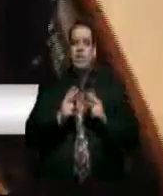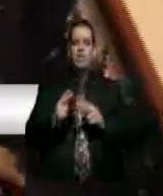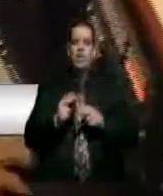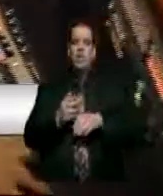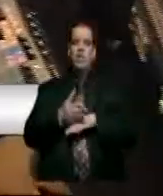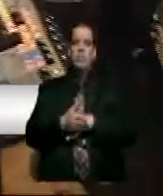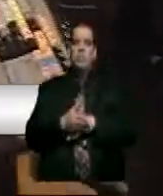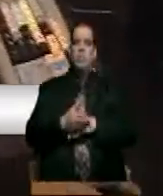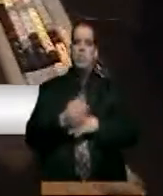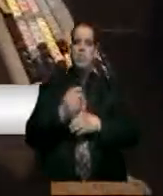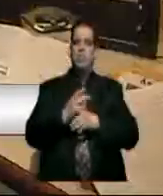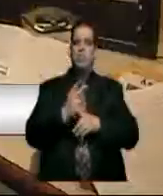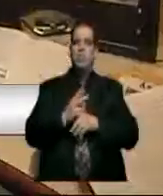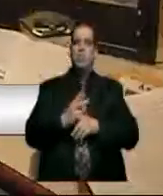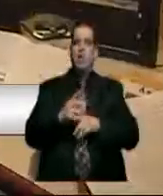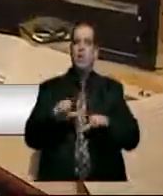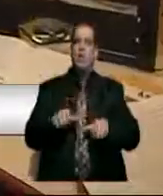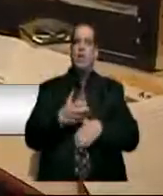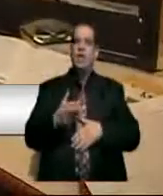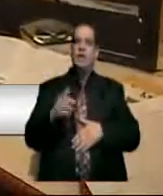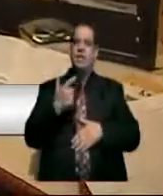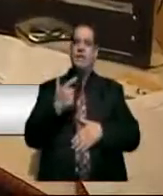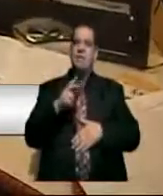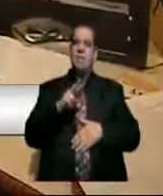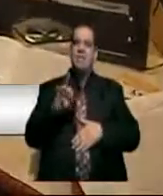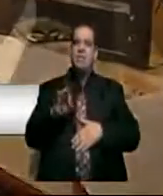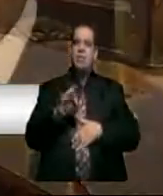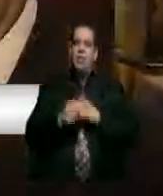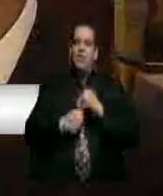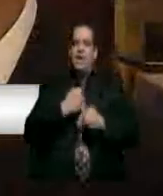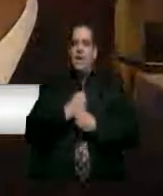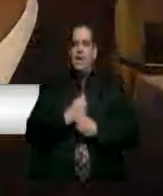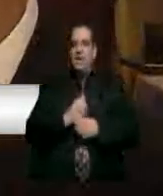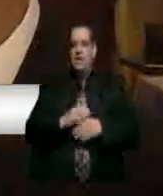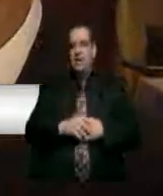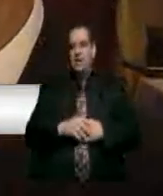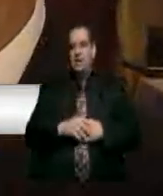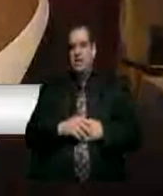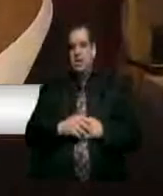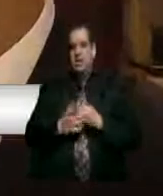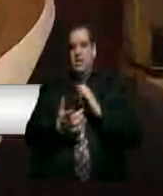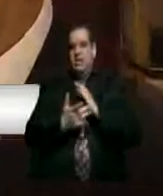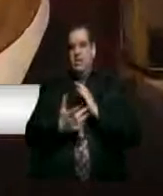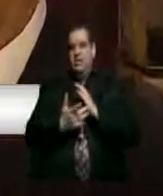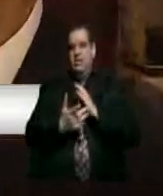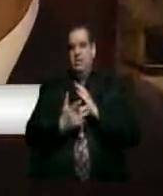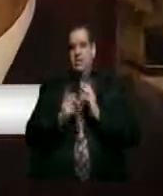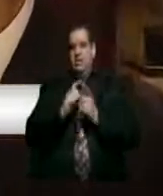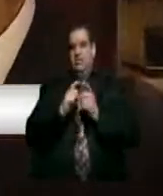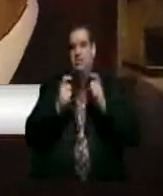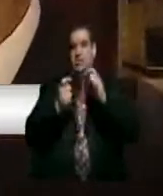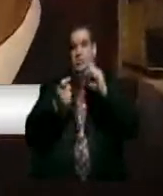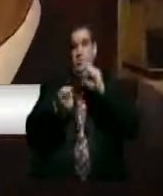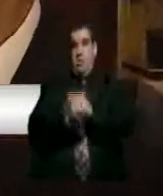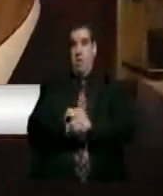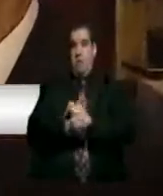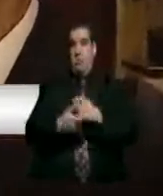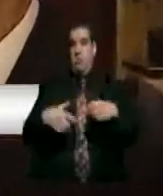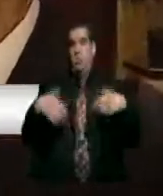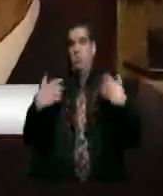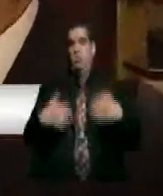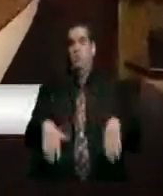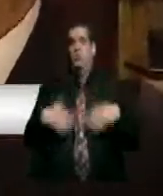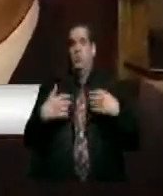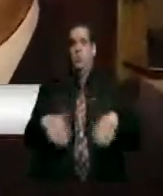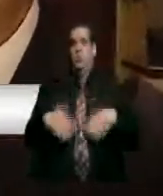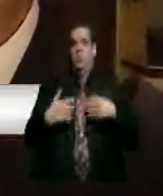postproducción, función que ejerce hace 29 años. La tecnología ha marcado un avance, una diferencia